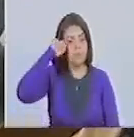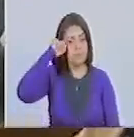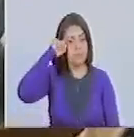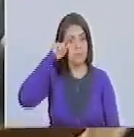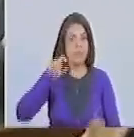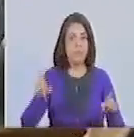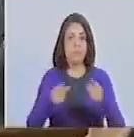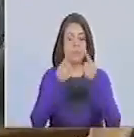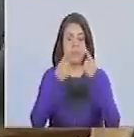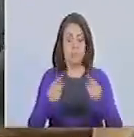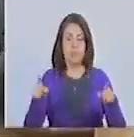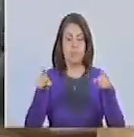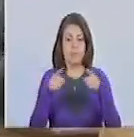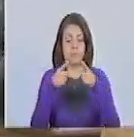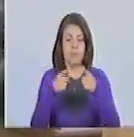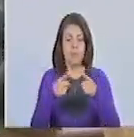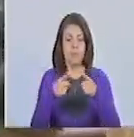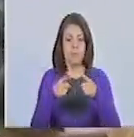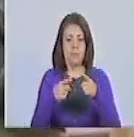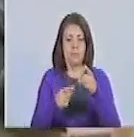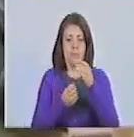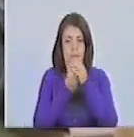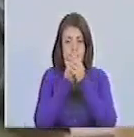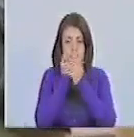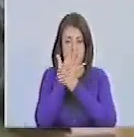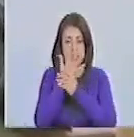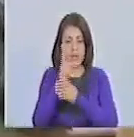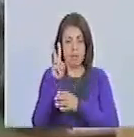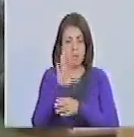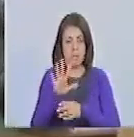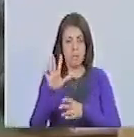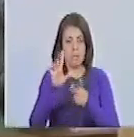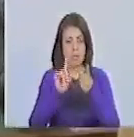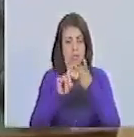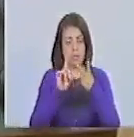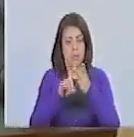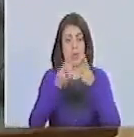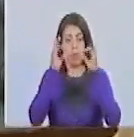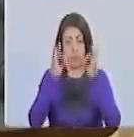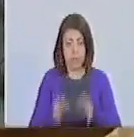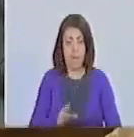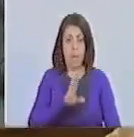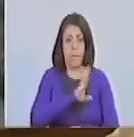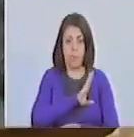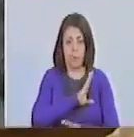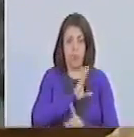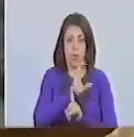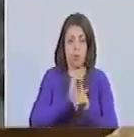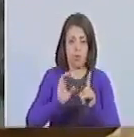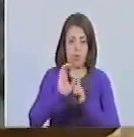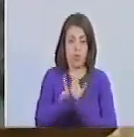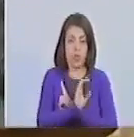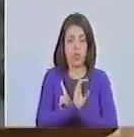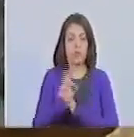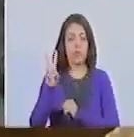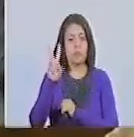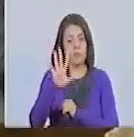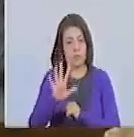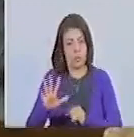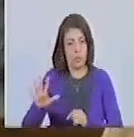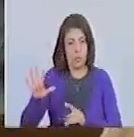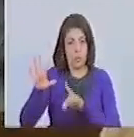el aniversario de la flor de Venezuela, que fue declarada como Patrimonio Cultural de